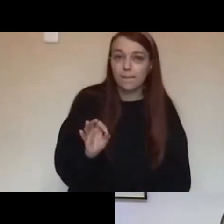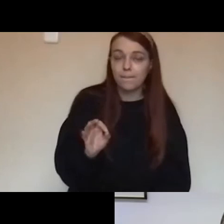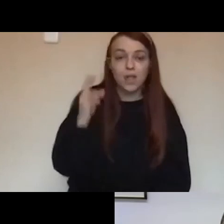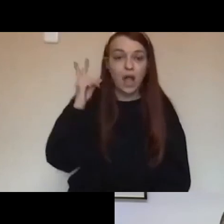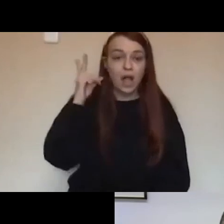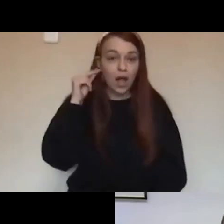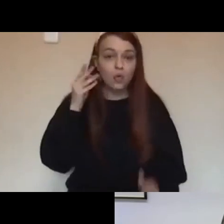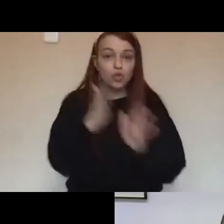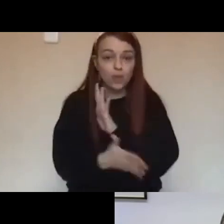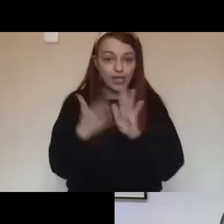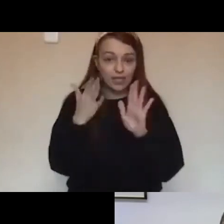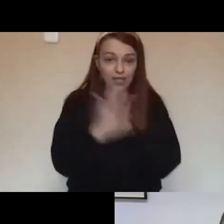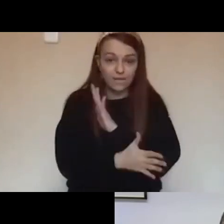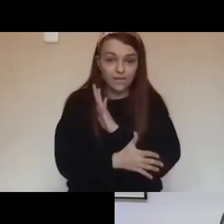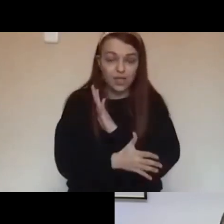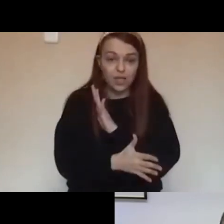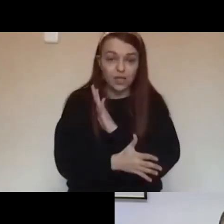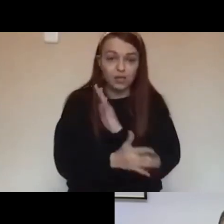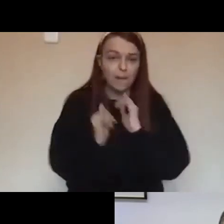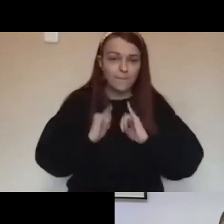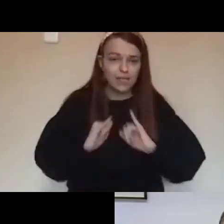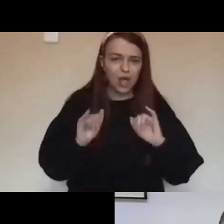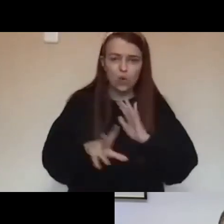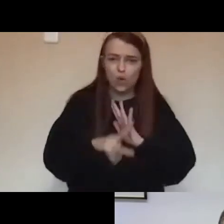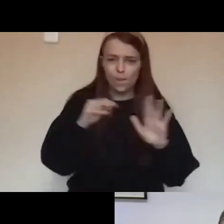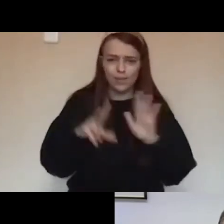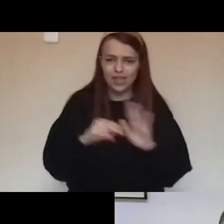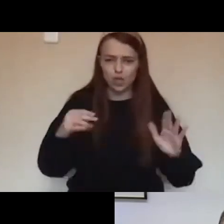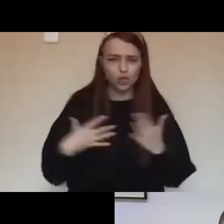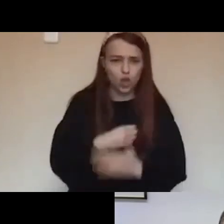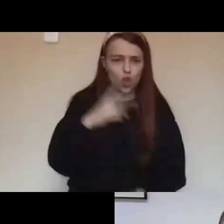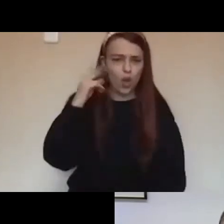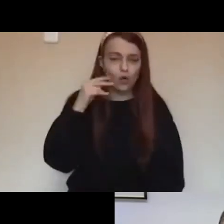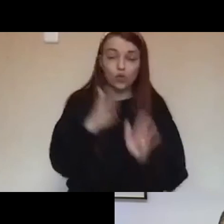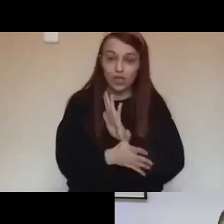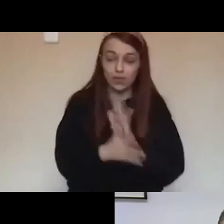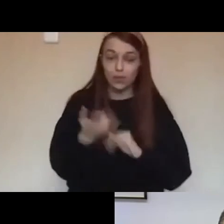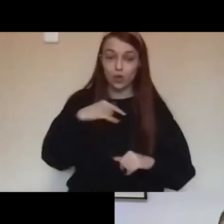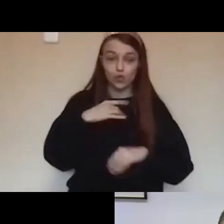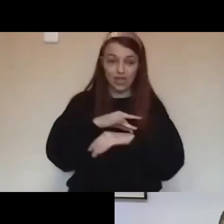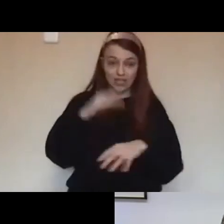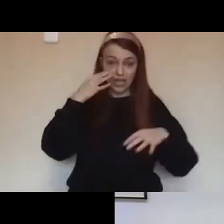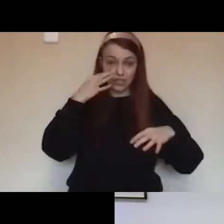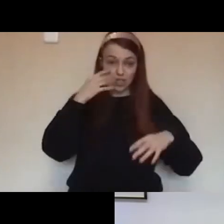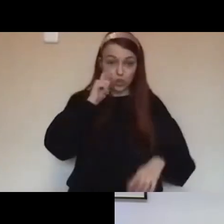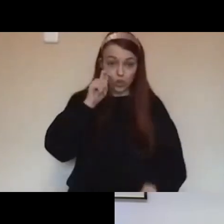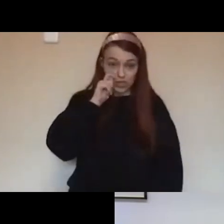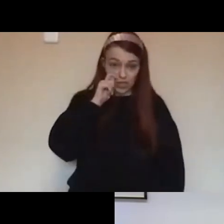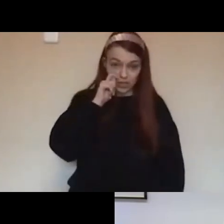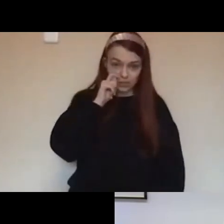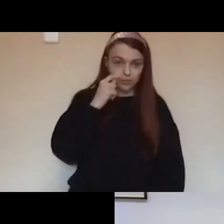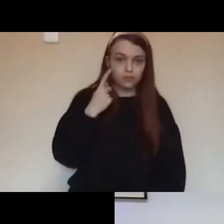audiodescribir shows, vídeos, etcétera, pero nuestras guías turísticas en el mundo real tienen que formarse en